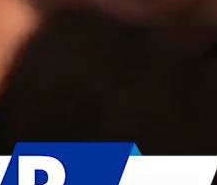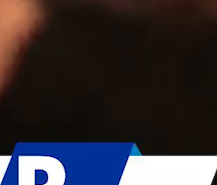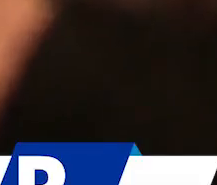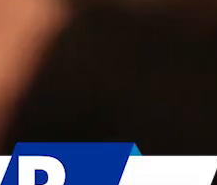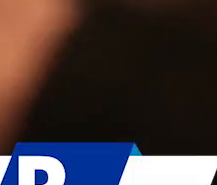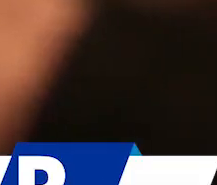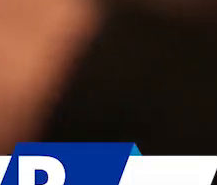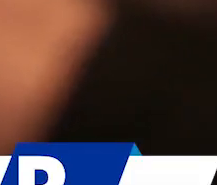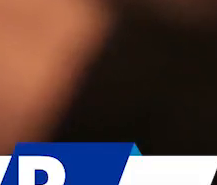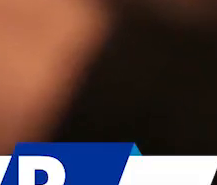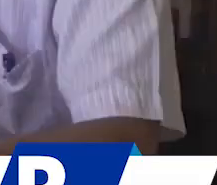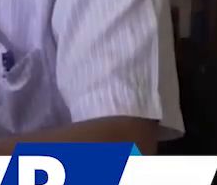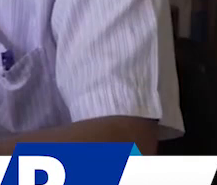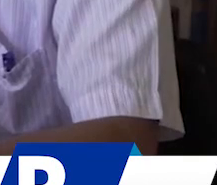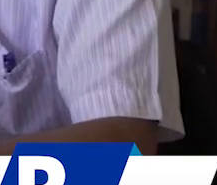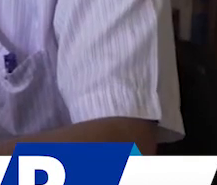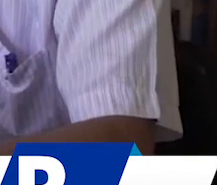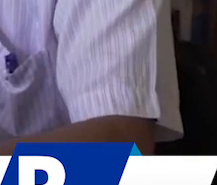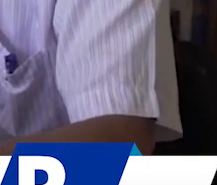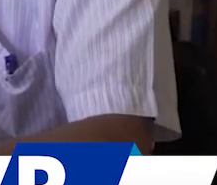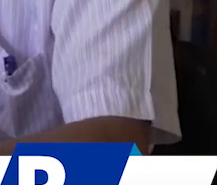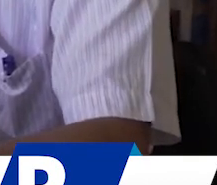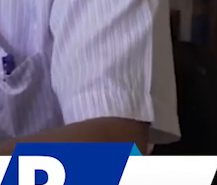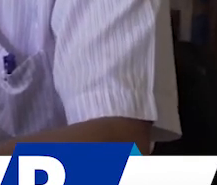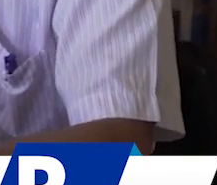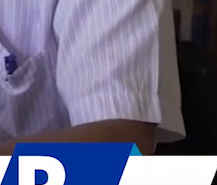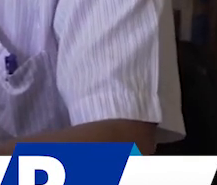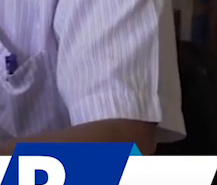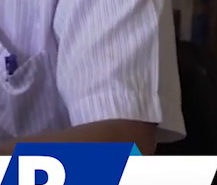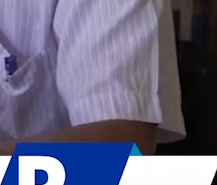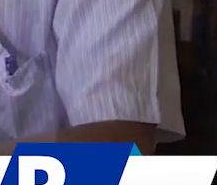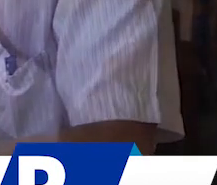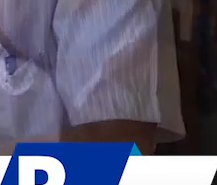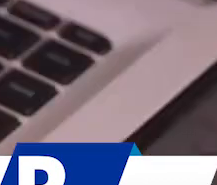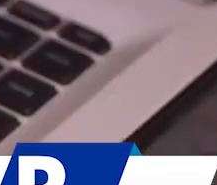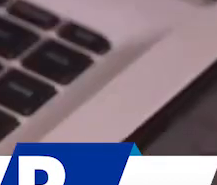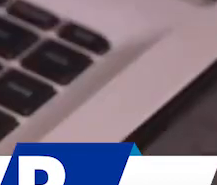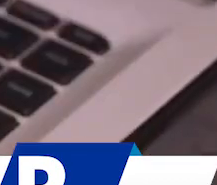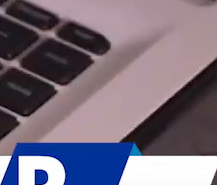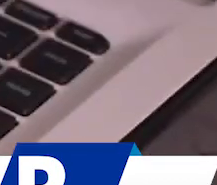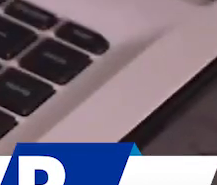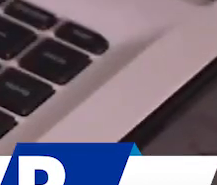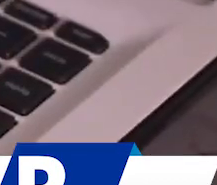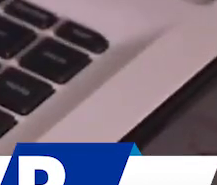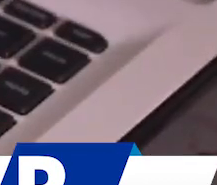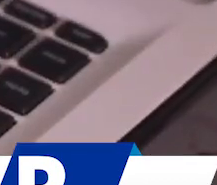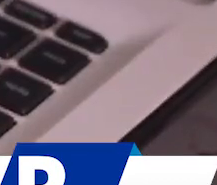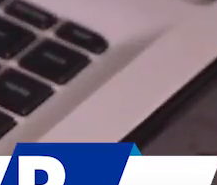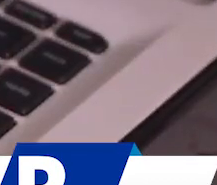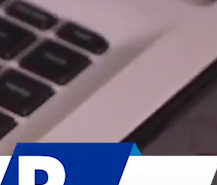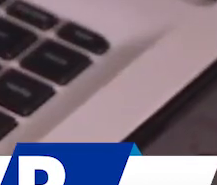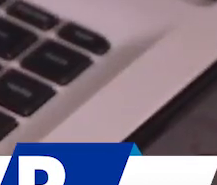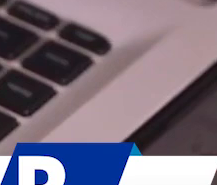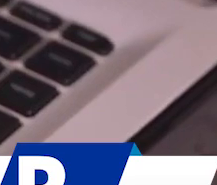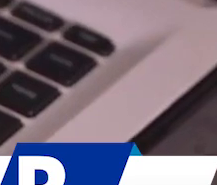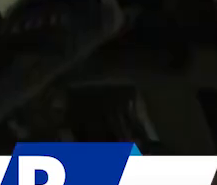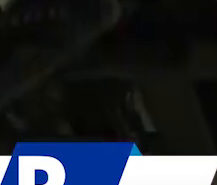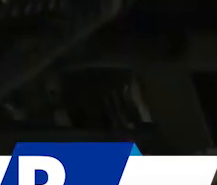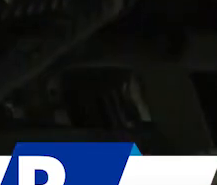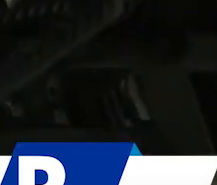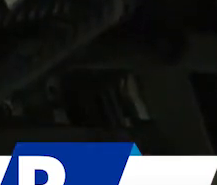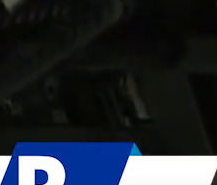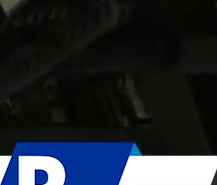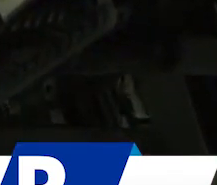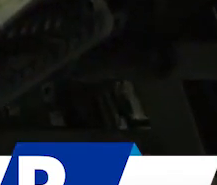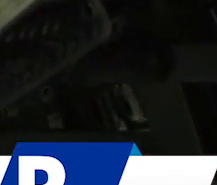para los clientes de servicios fijos las empresas se han comprometido a garantizar la calidad y estabilidad del servicio con sus cuadrillas